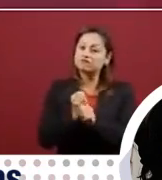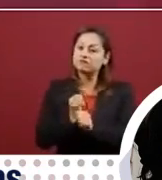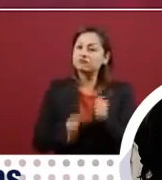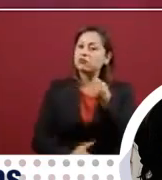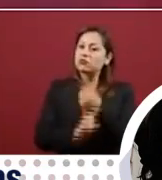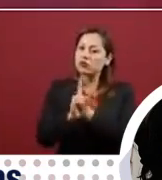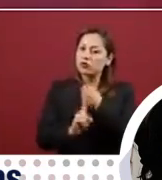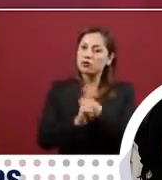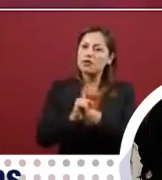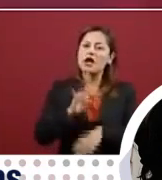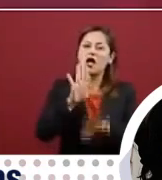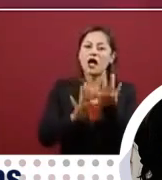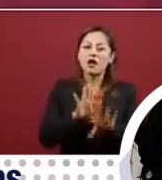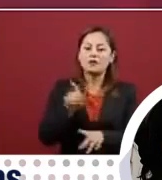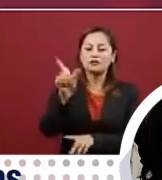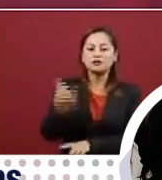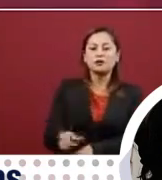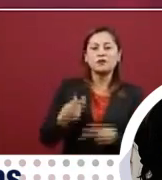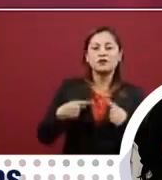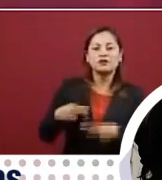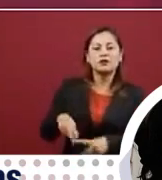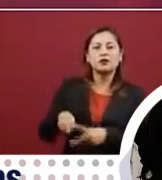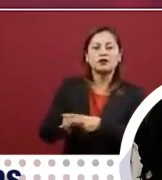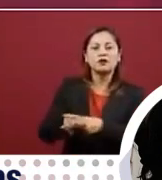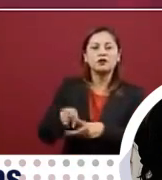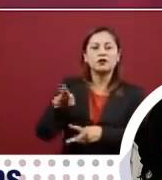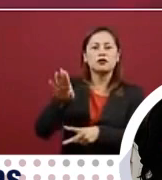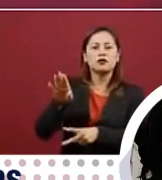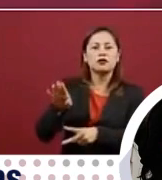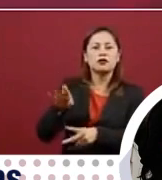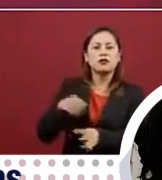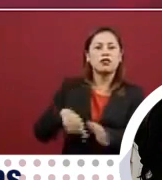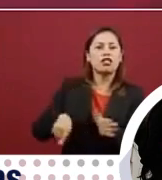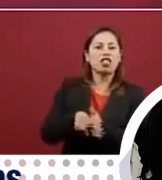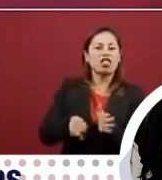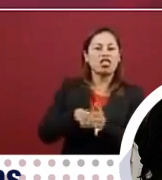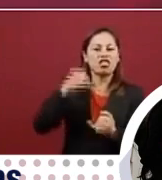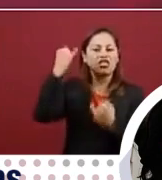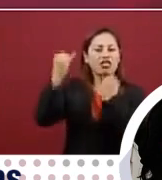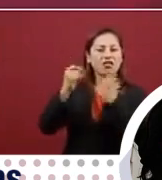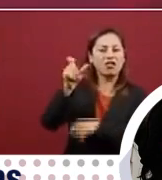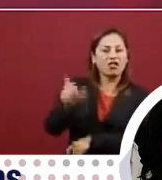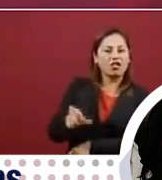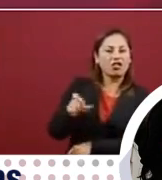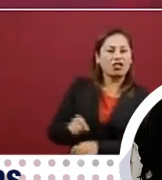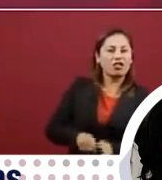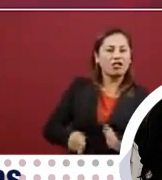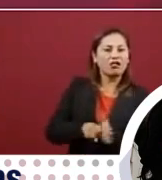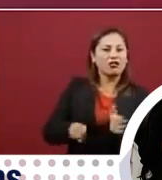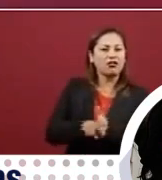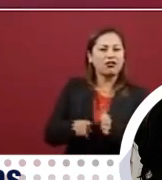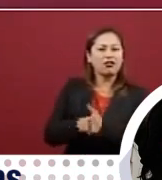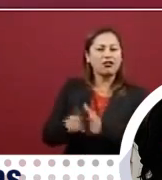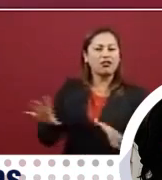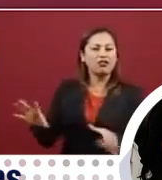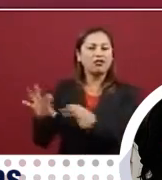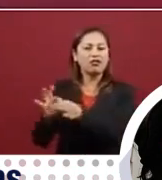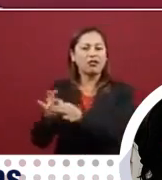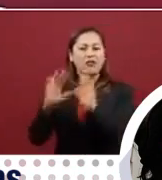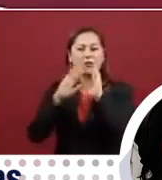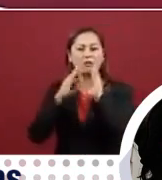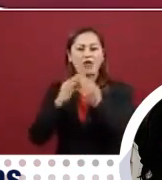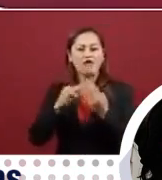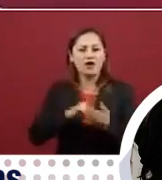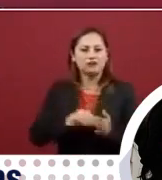crisis de violencia contra la prensa y también que tiene que ver con una serie de acciones que nos garanticen que lo que ocurrió durante el sexenio de Enrique